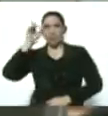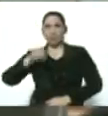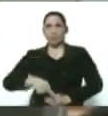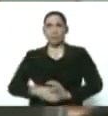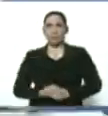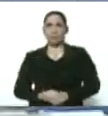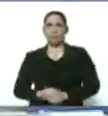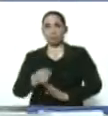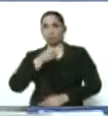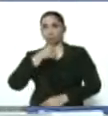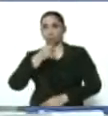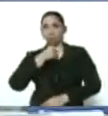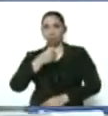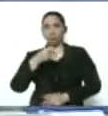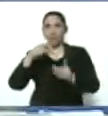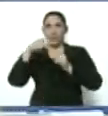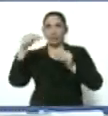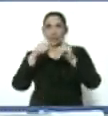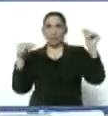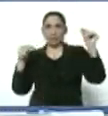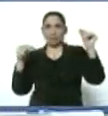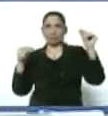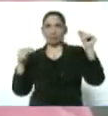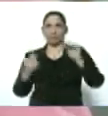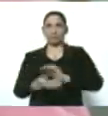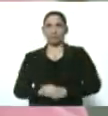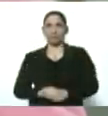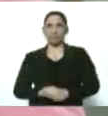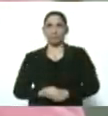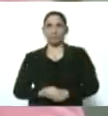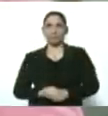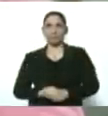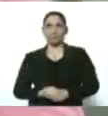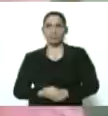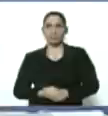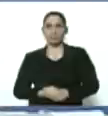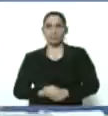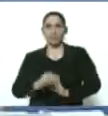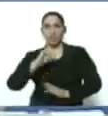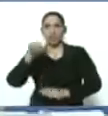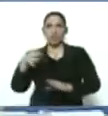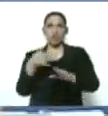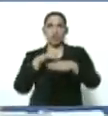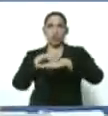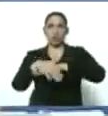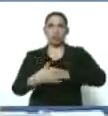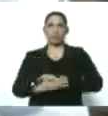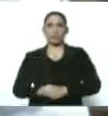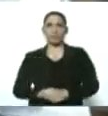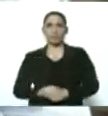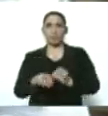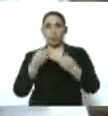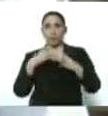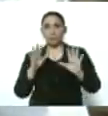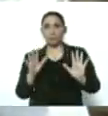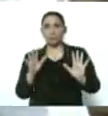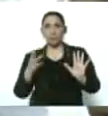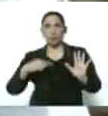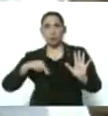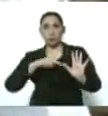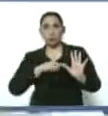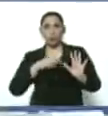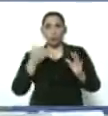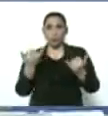un moderador estrella de lujo, Jorge Rodríguez Gómez. Bueno, aquí estamos en esta